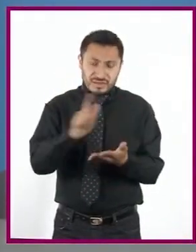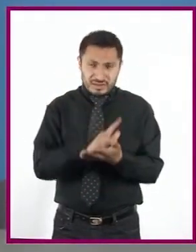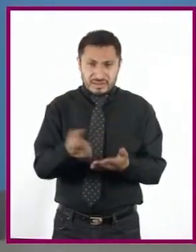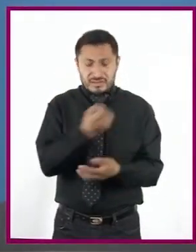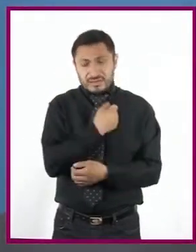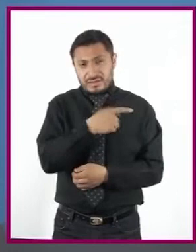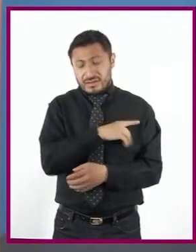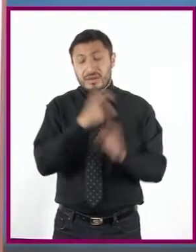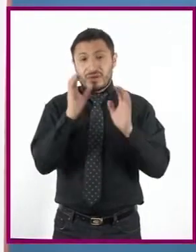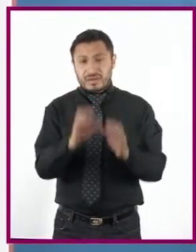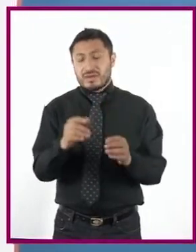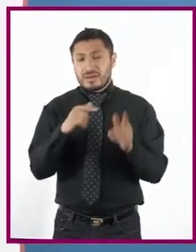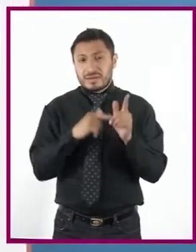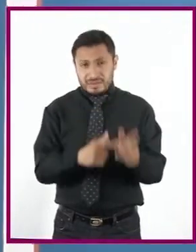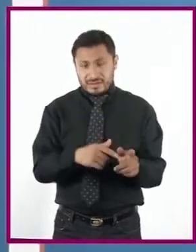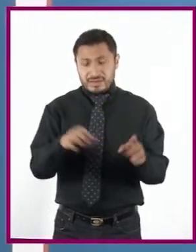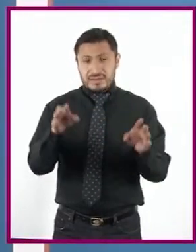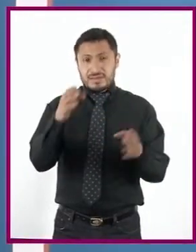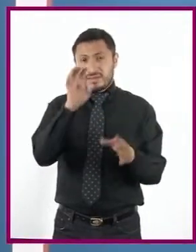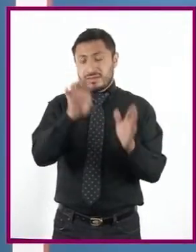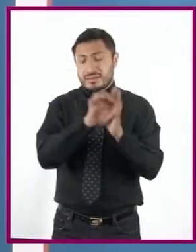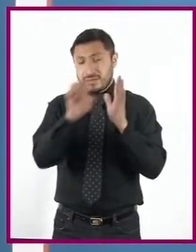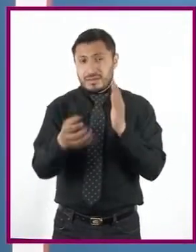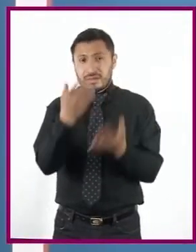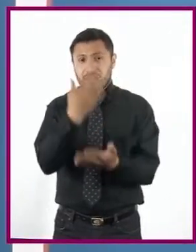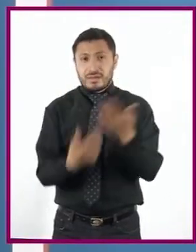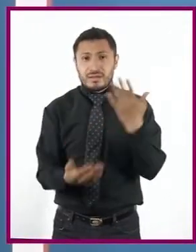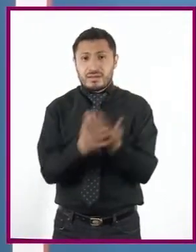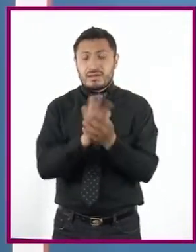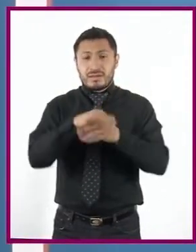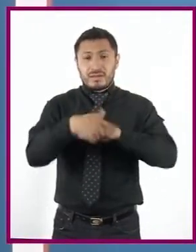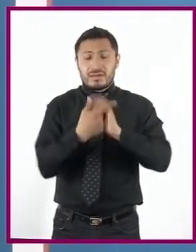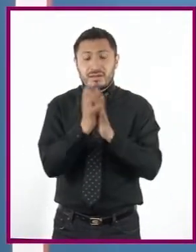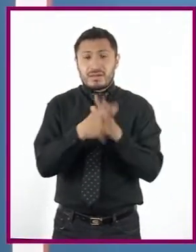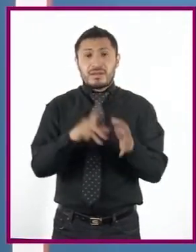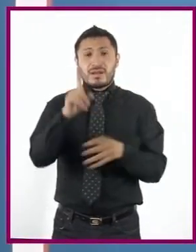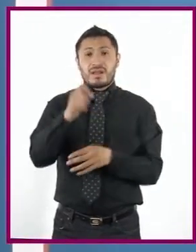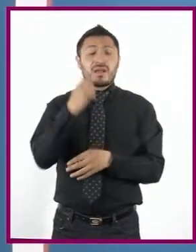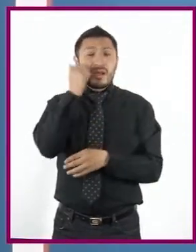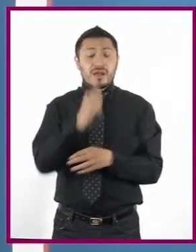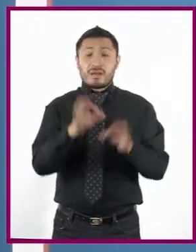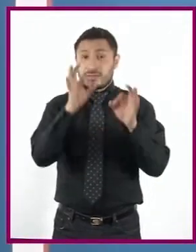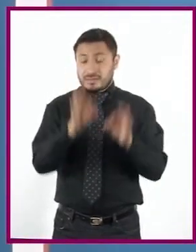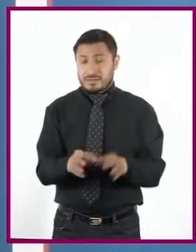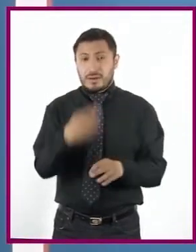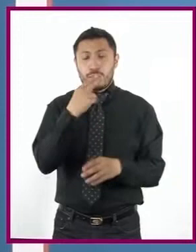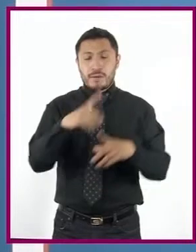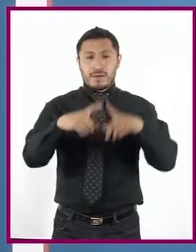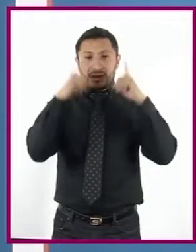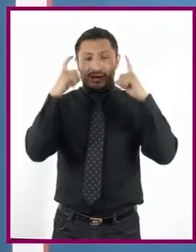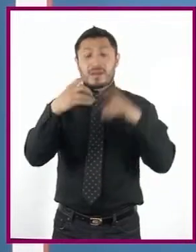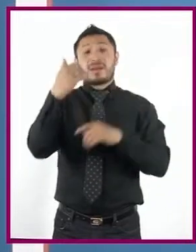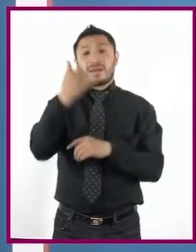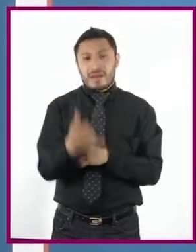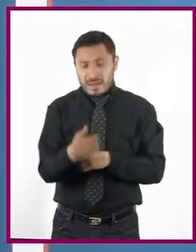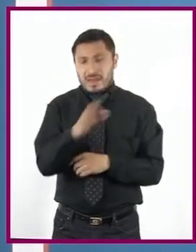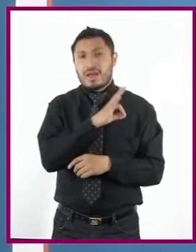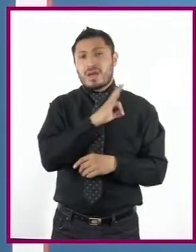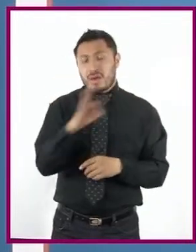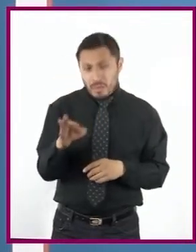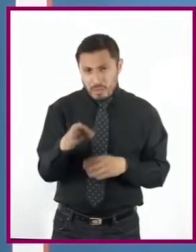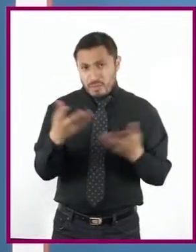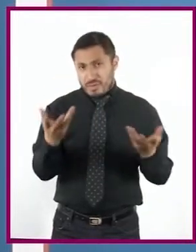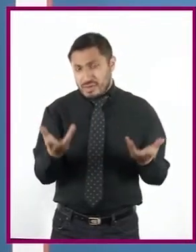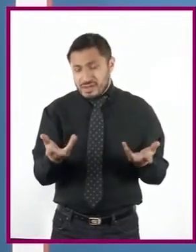salud, como lavarse las manos constantemente con agua y jabón, el uso del cubrebocas y, en la medida de lo